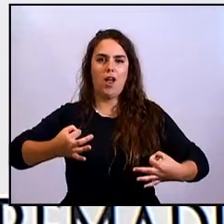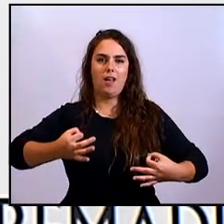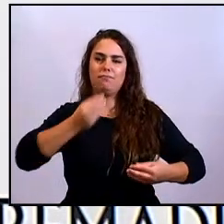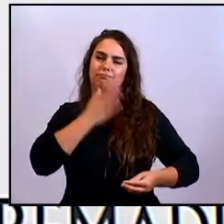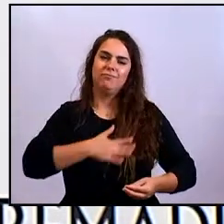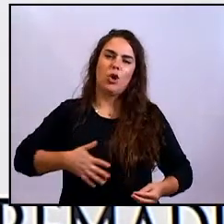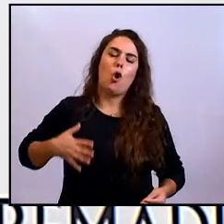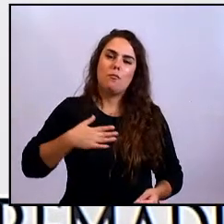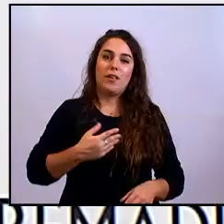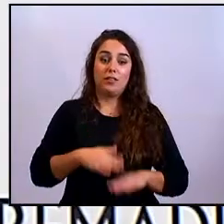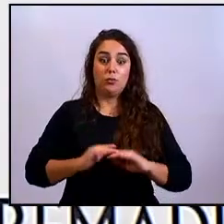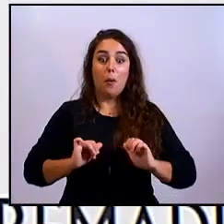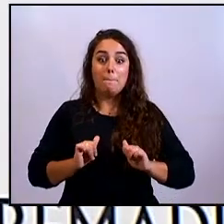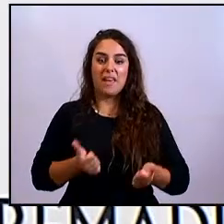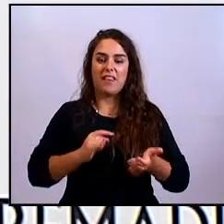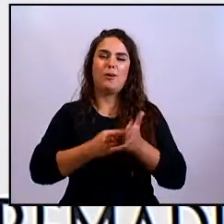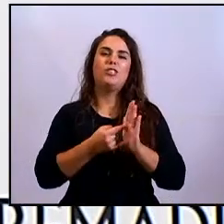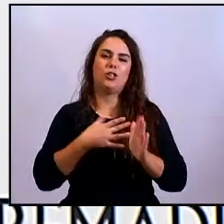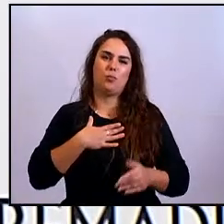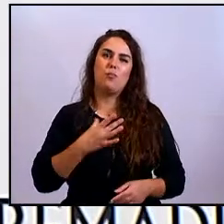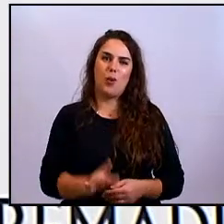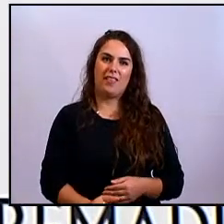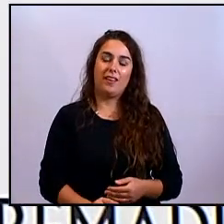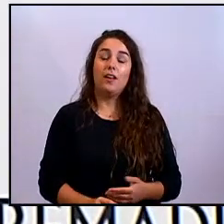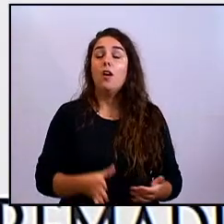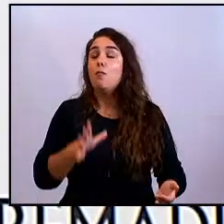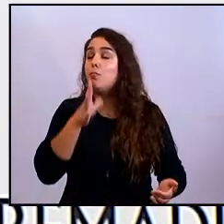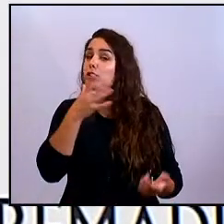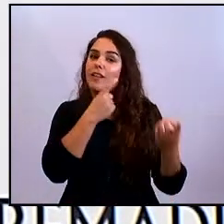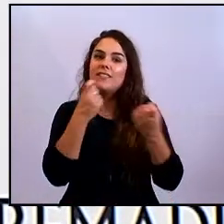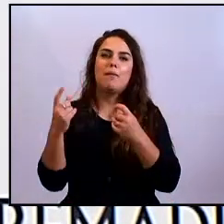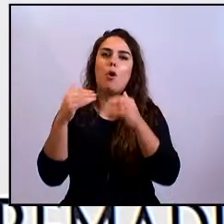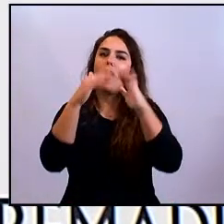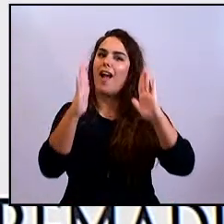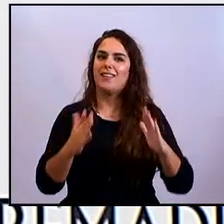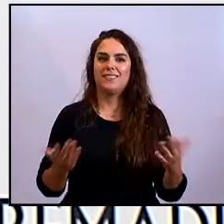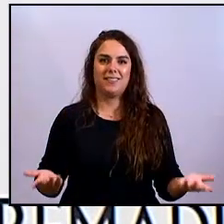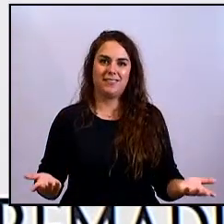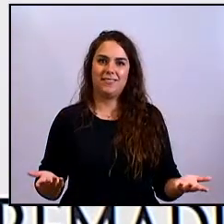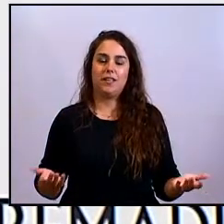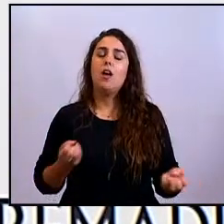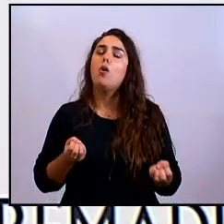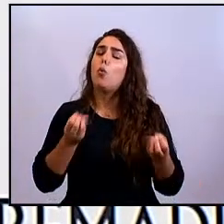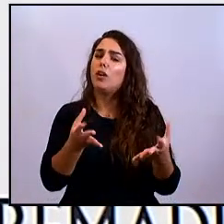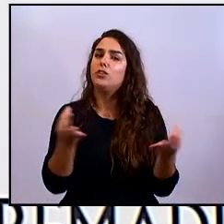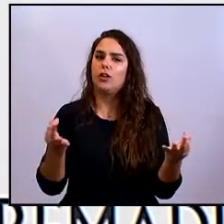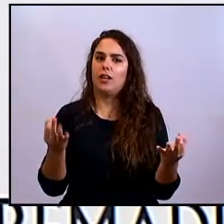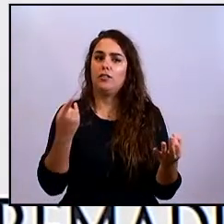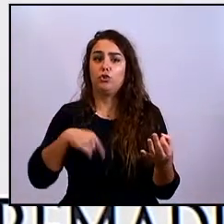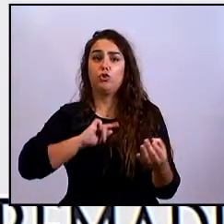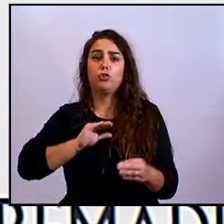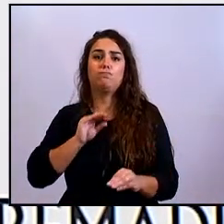se puedan iniciar proyectos de vida y para eso hacen falta hogares. Les anuncio que vamos a invertir